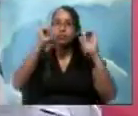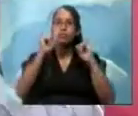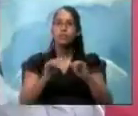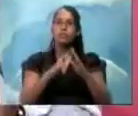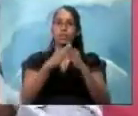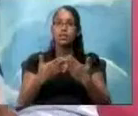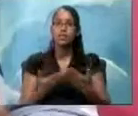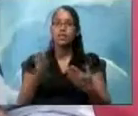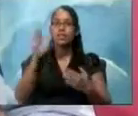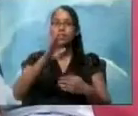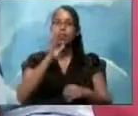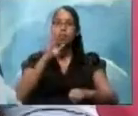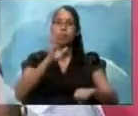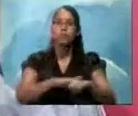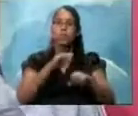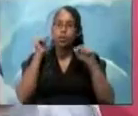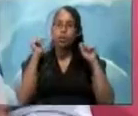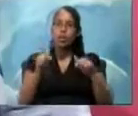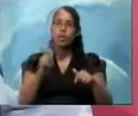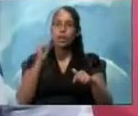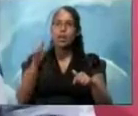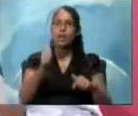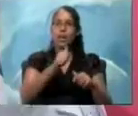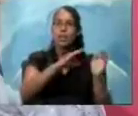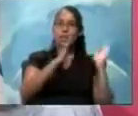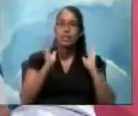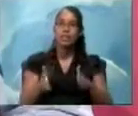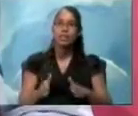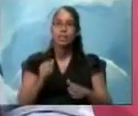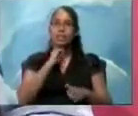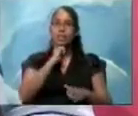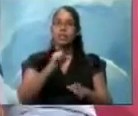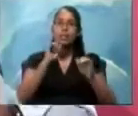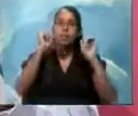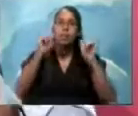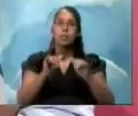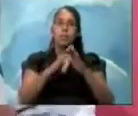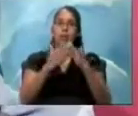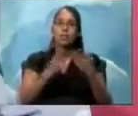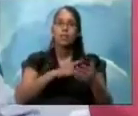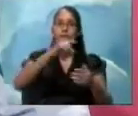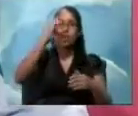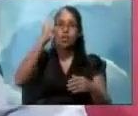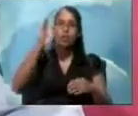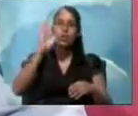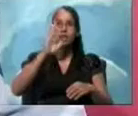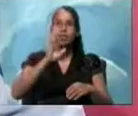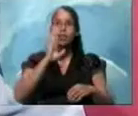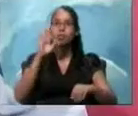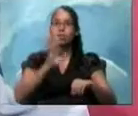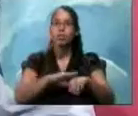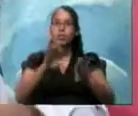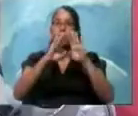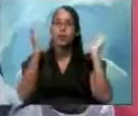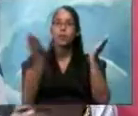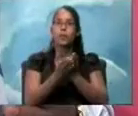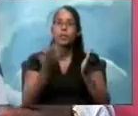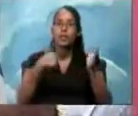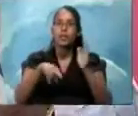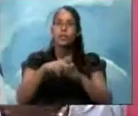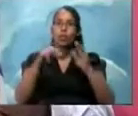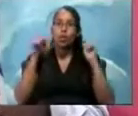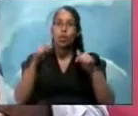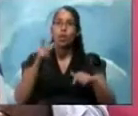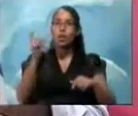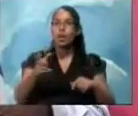que se está cumpliendo hoy en cada creyente, es la misma palabra de Dios que se está cumpliendo en el mundo entero. Hoy la gente,